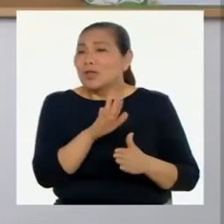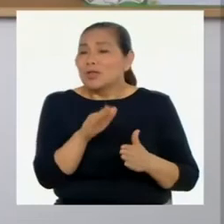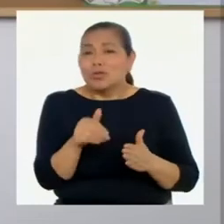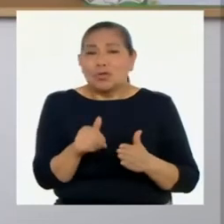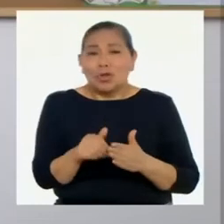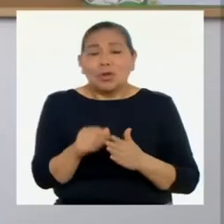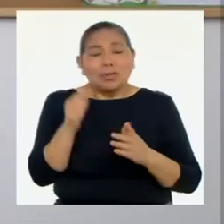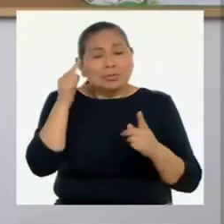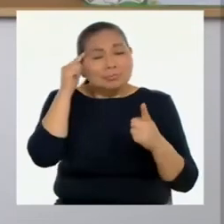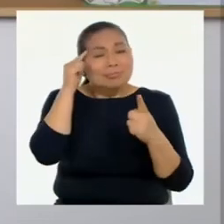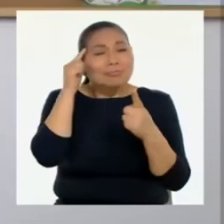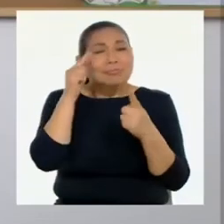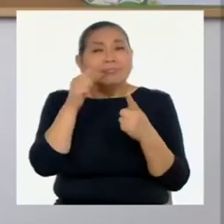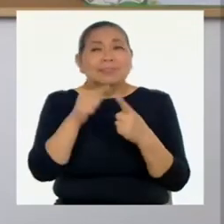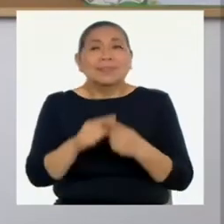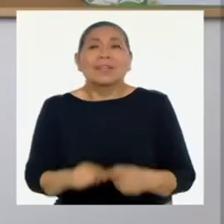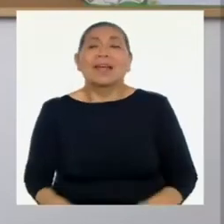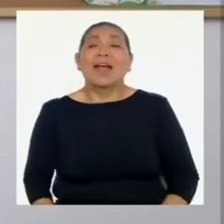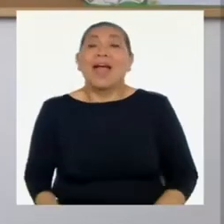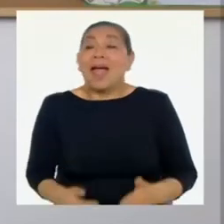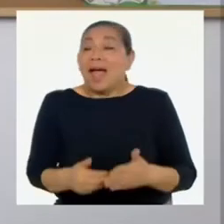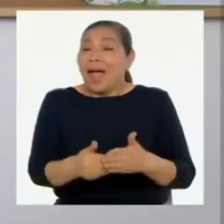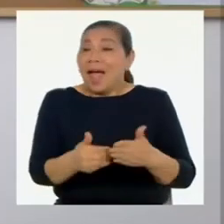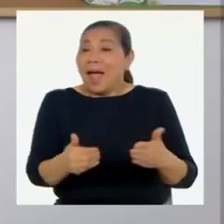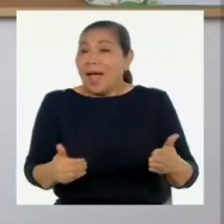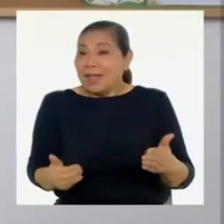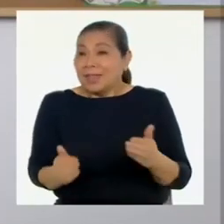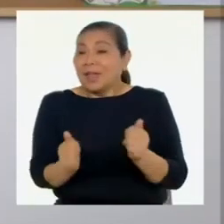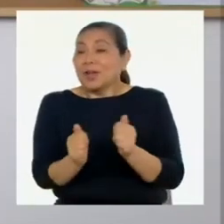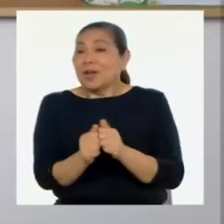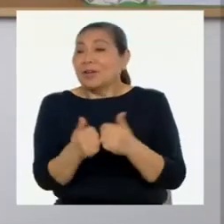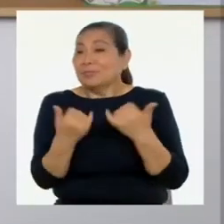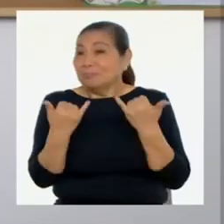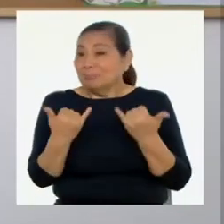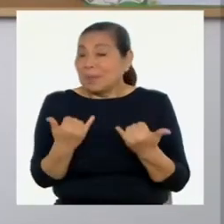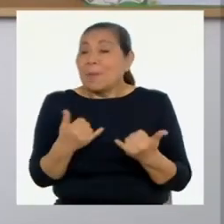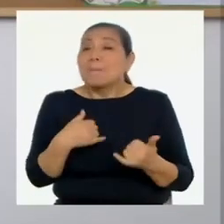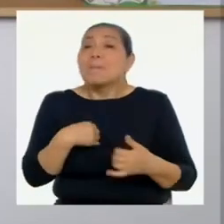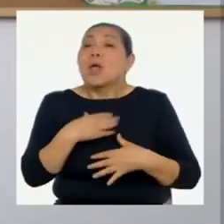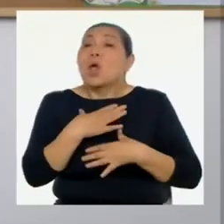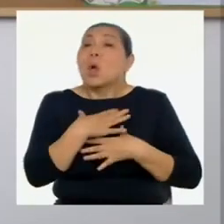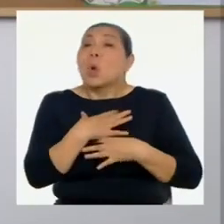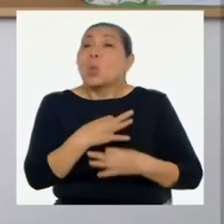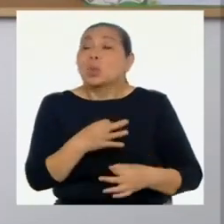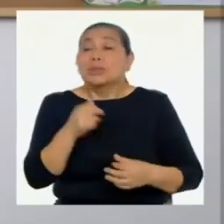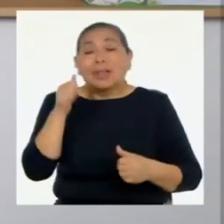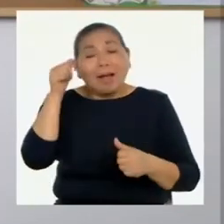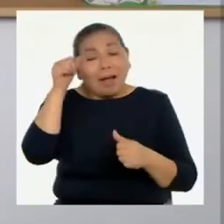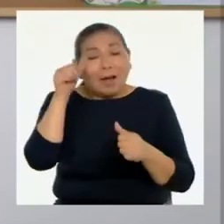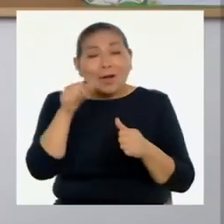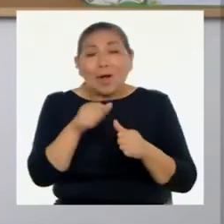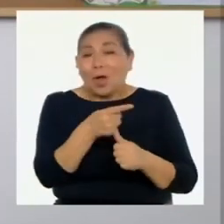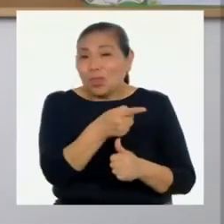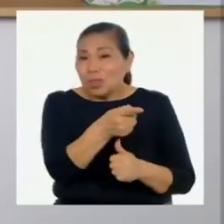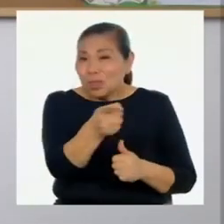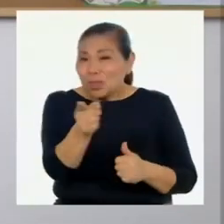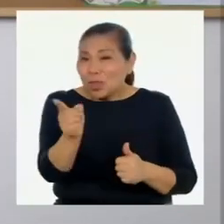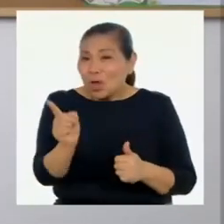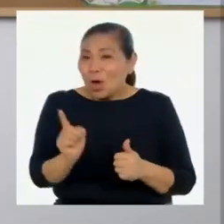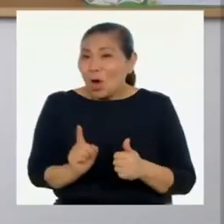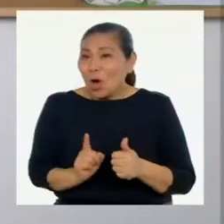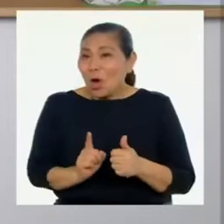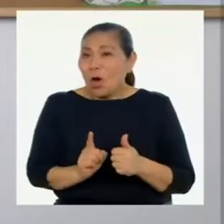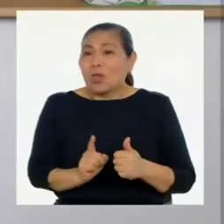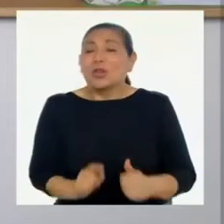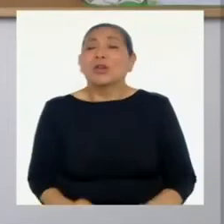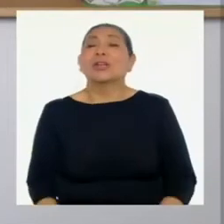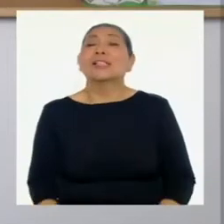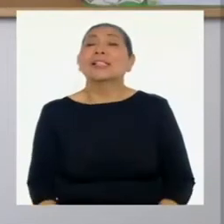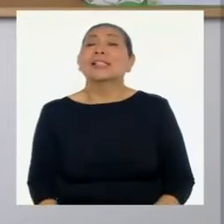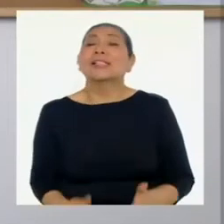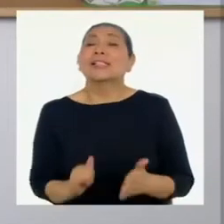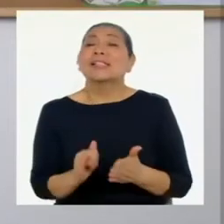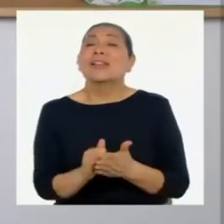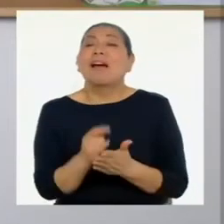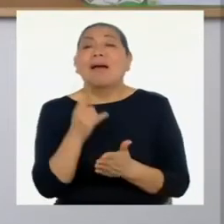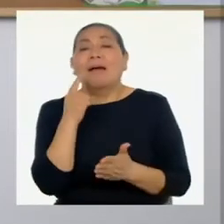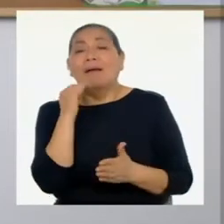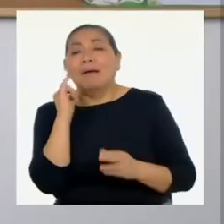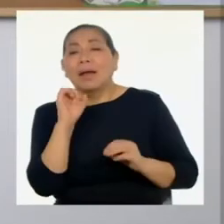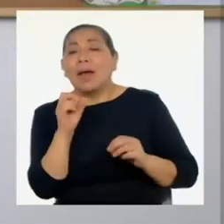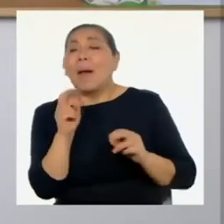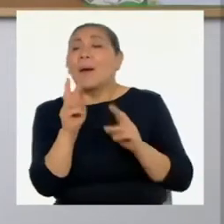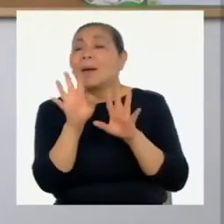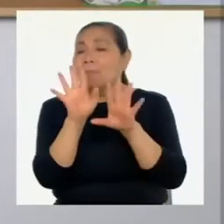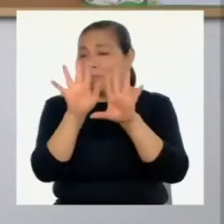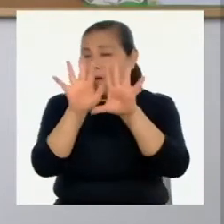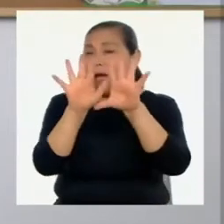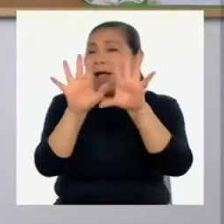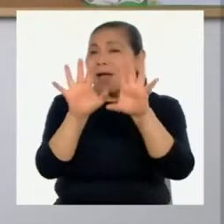que cumplas tus objetivos. Antes de ayudarte con esto, me gustaría recordarles a todas y a todos los